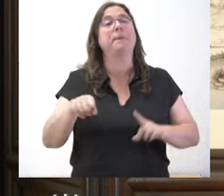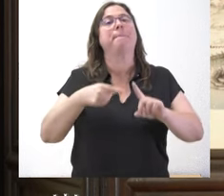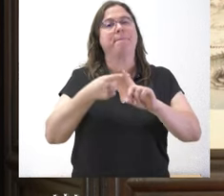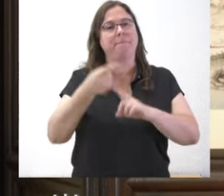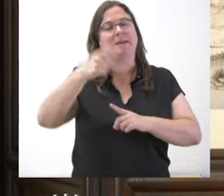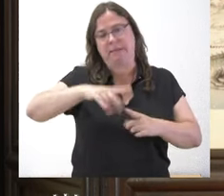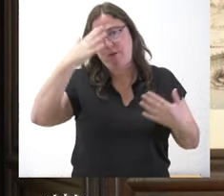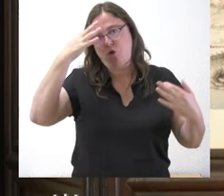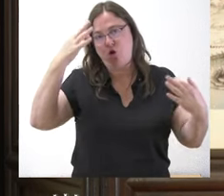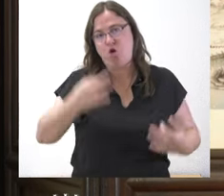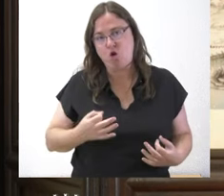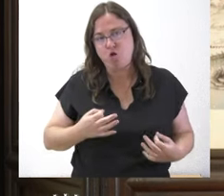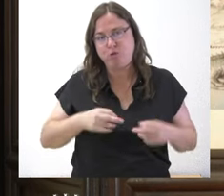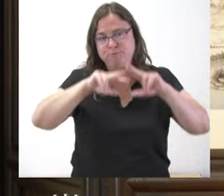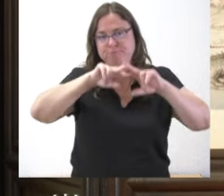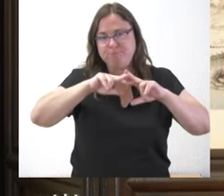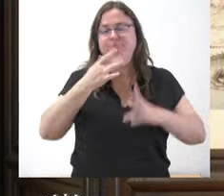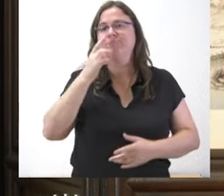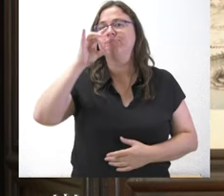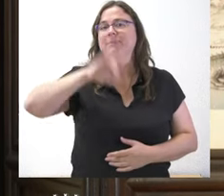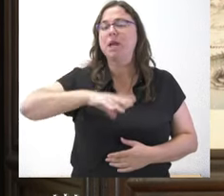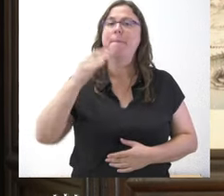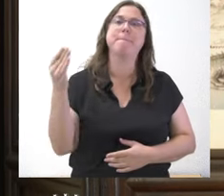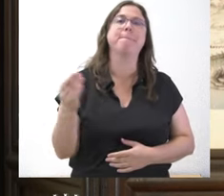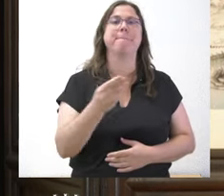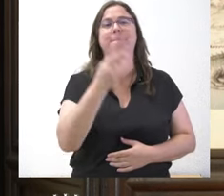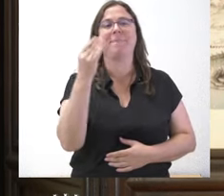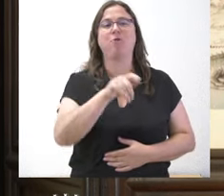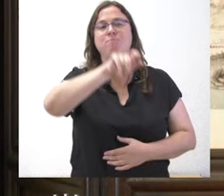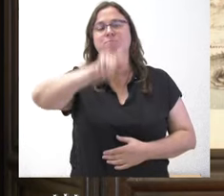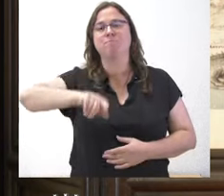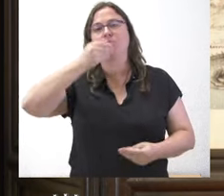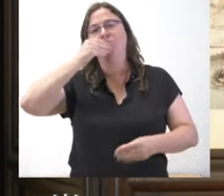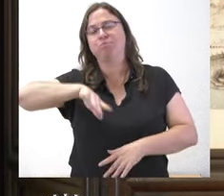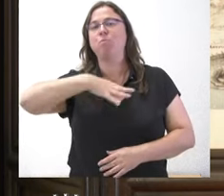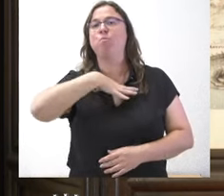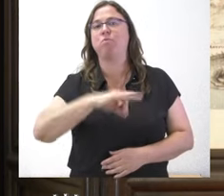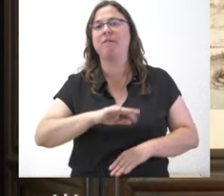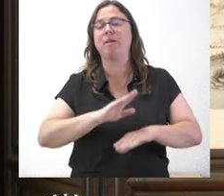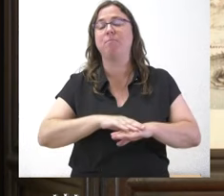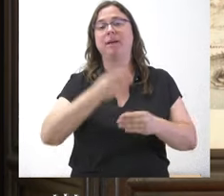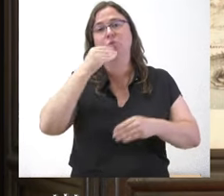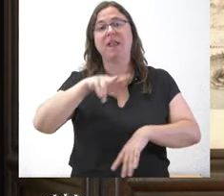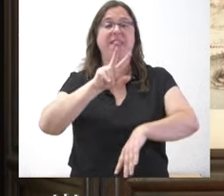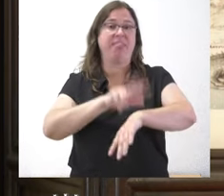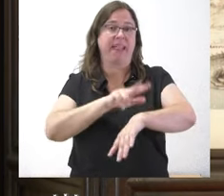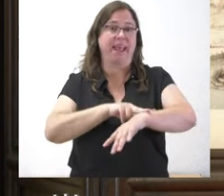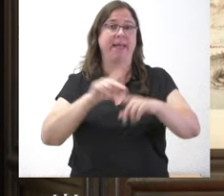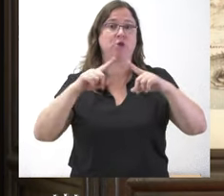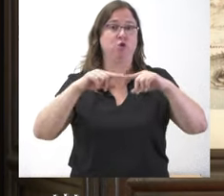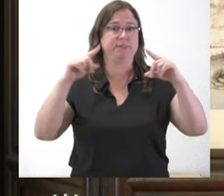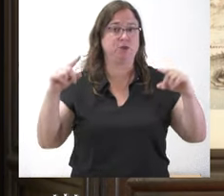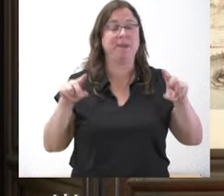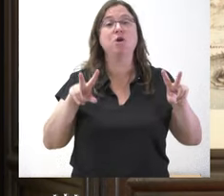un análisis respecto de Quiénes son los mejores perfiles para sustituir al delegado de Segovia que es